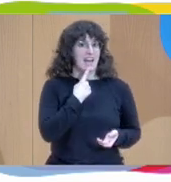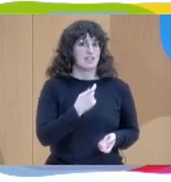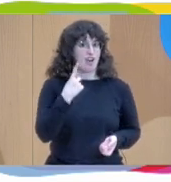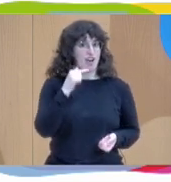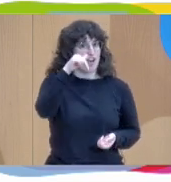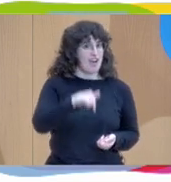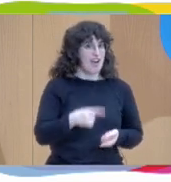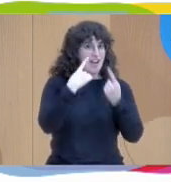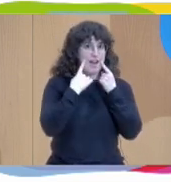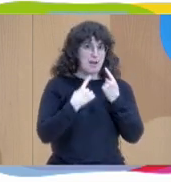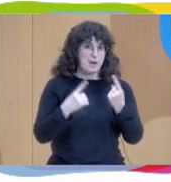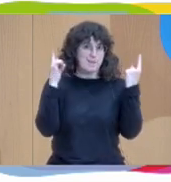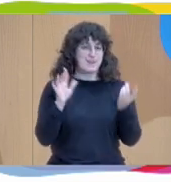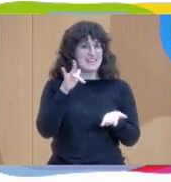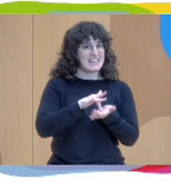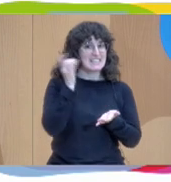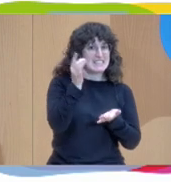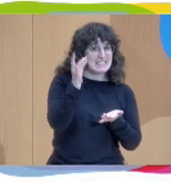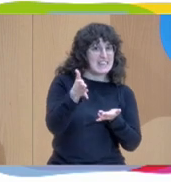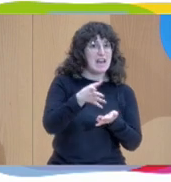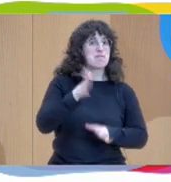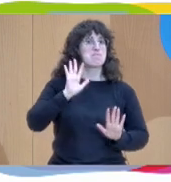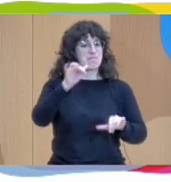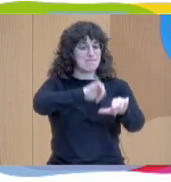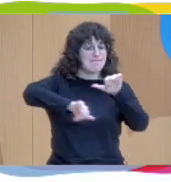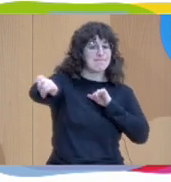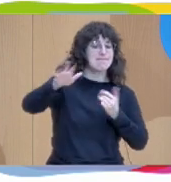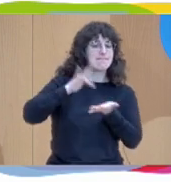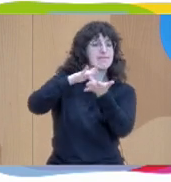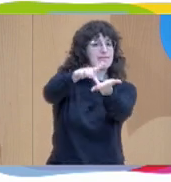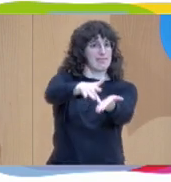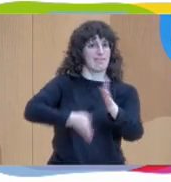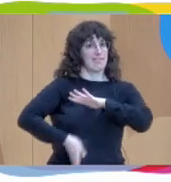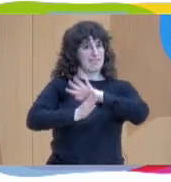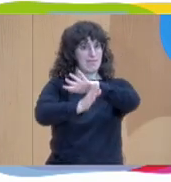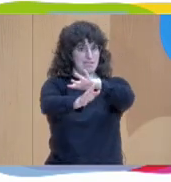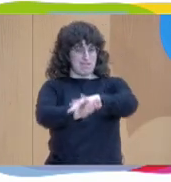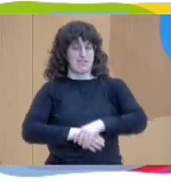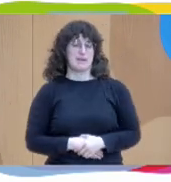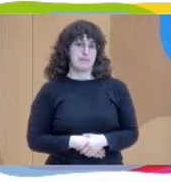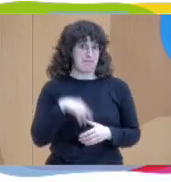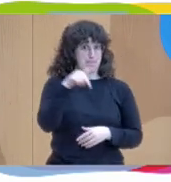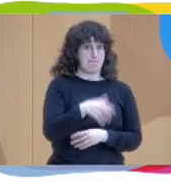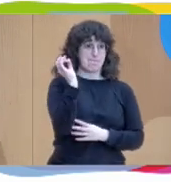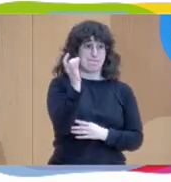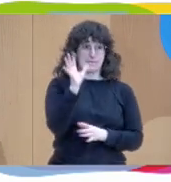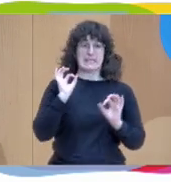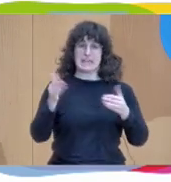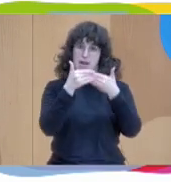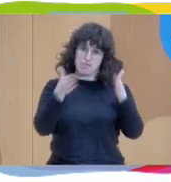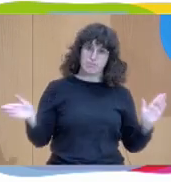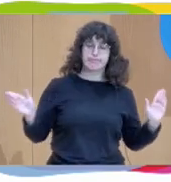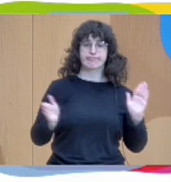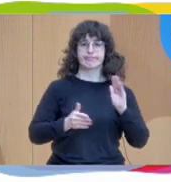primero de toda una serie este congreso es solo un Punto de partida en una andadura que en el